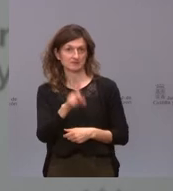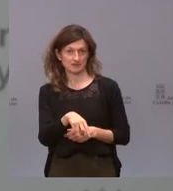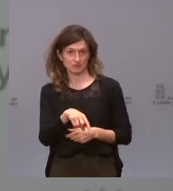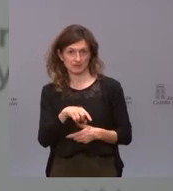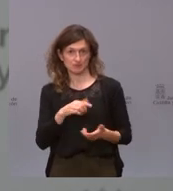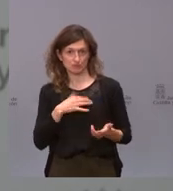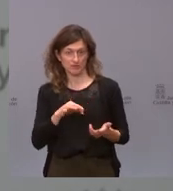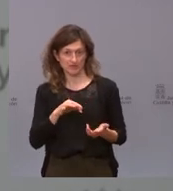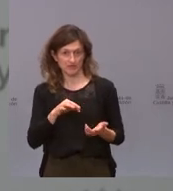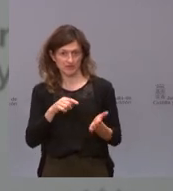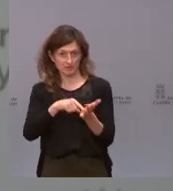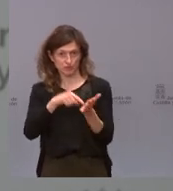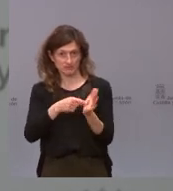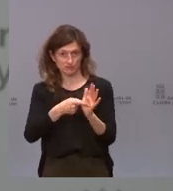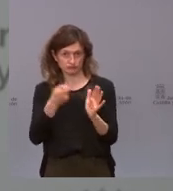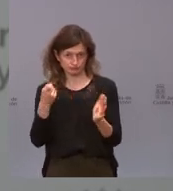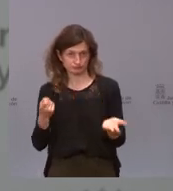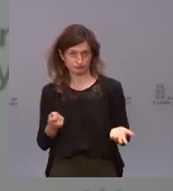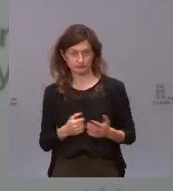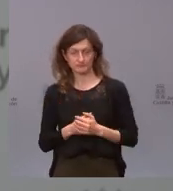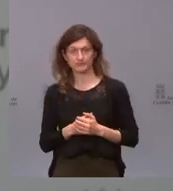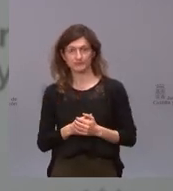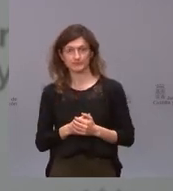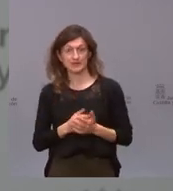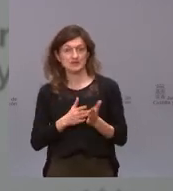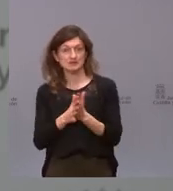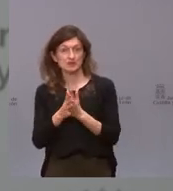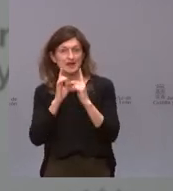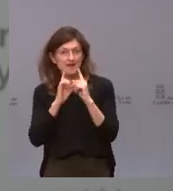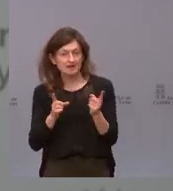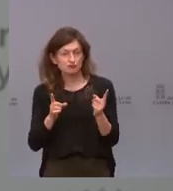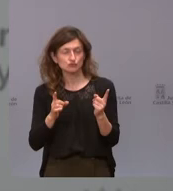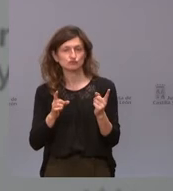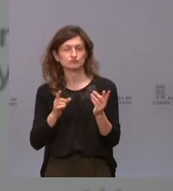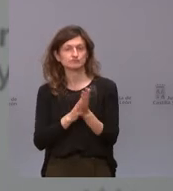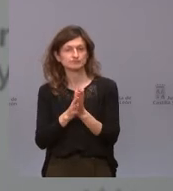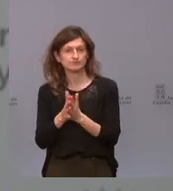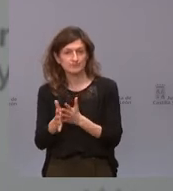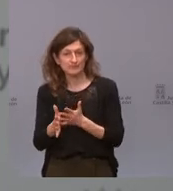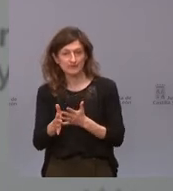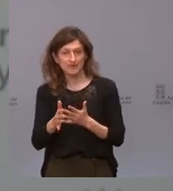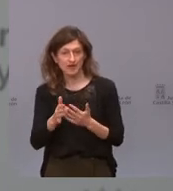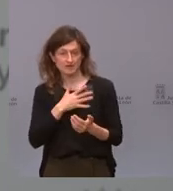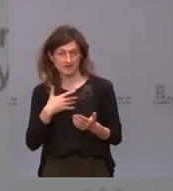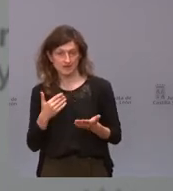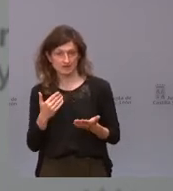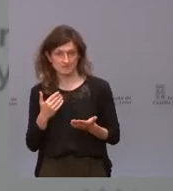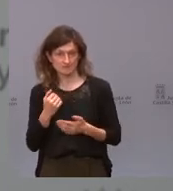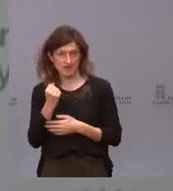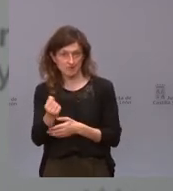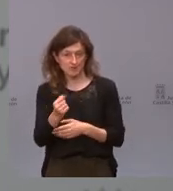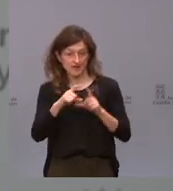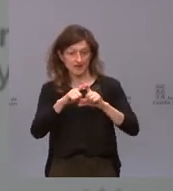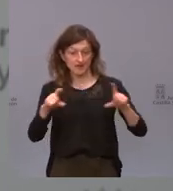esta eliminación del impuesto y por tanto son casos que en definitiva vienen a favorecer o no cerrar un